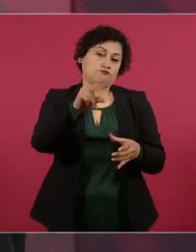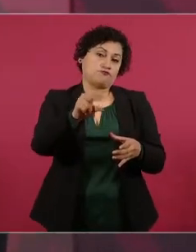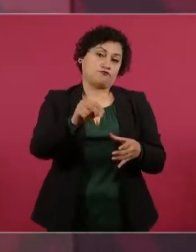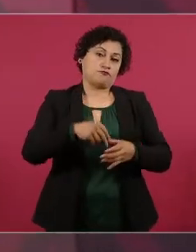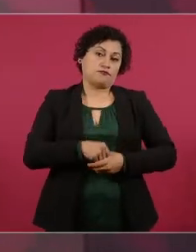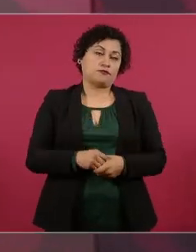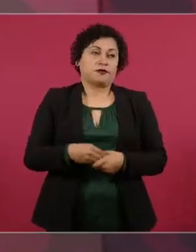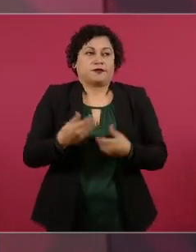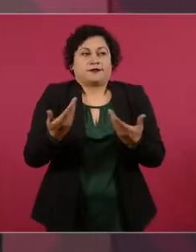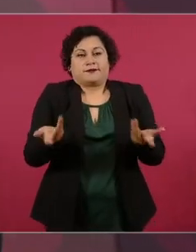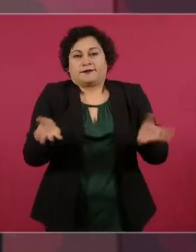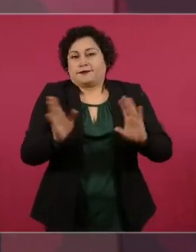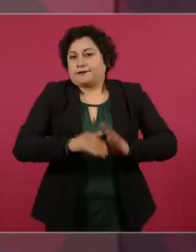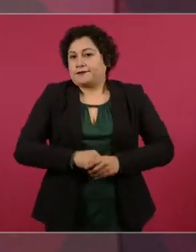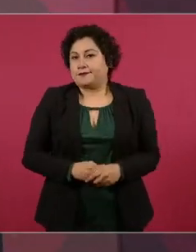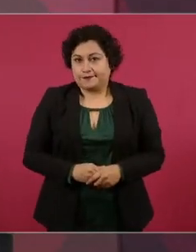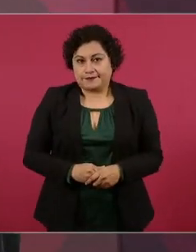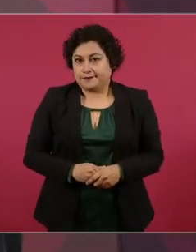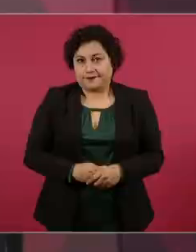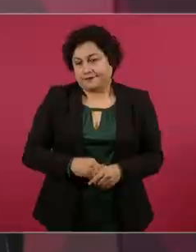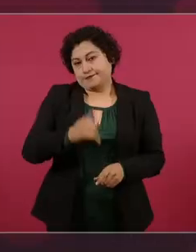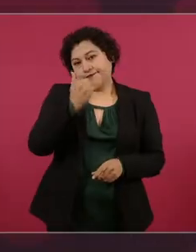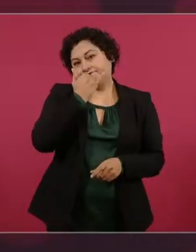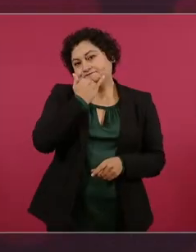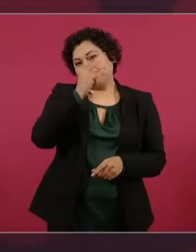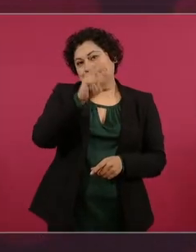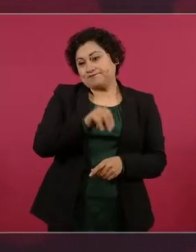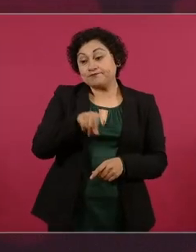Pues no, si él ganó.